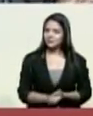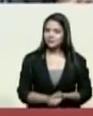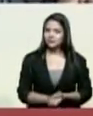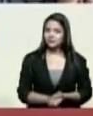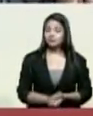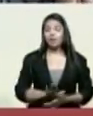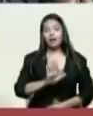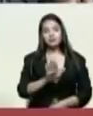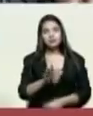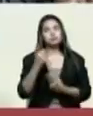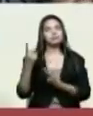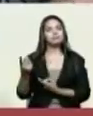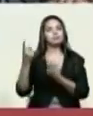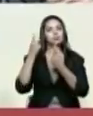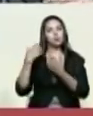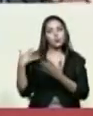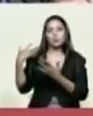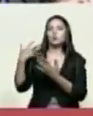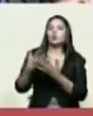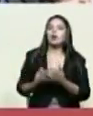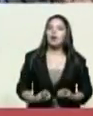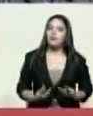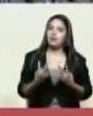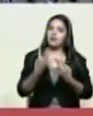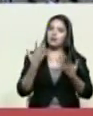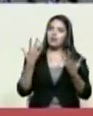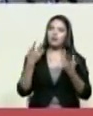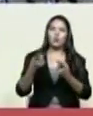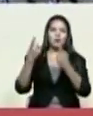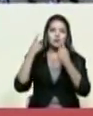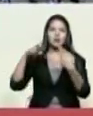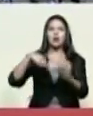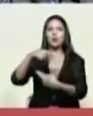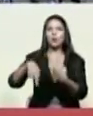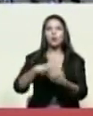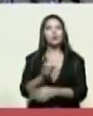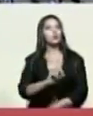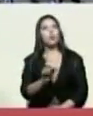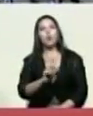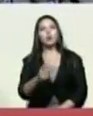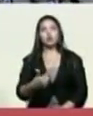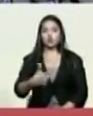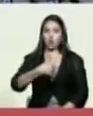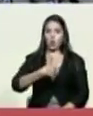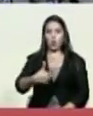Es parte de las enseñanzas de esta vida, de las enseñanzas revolucionarias.